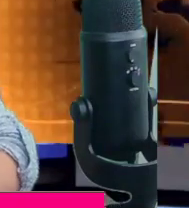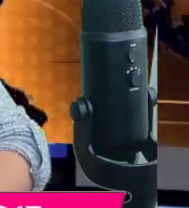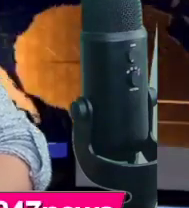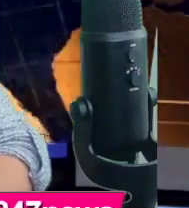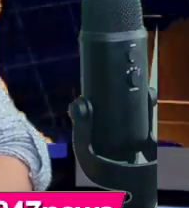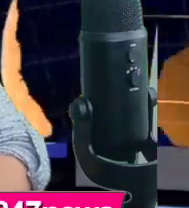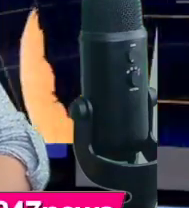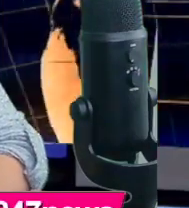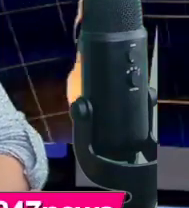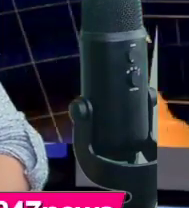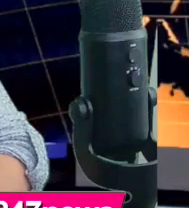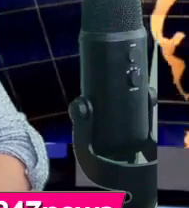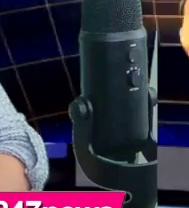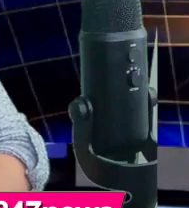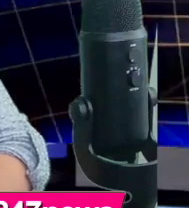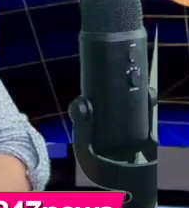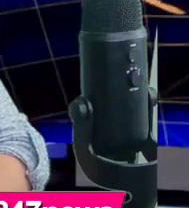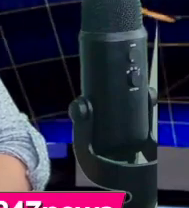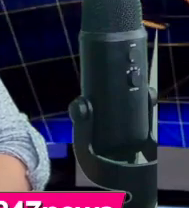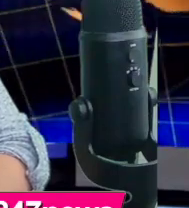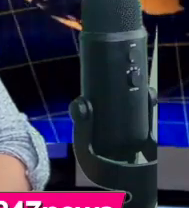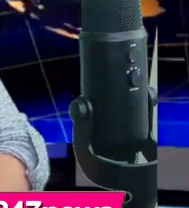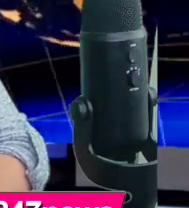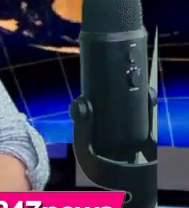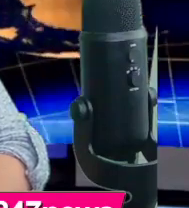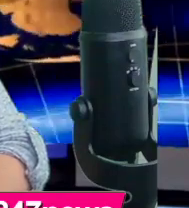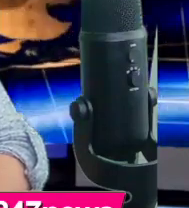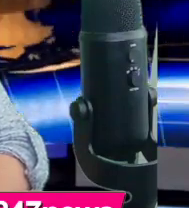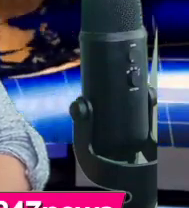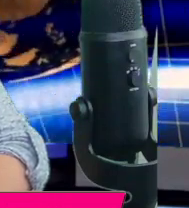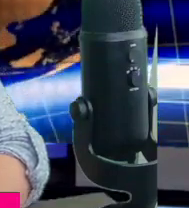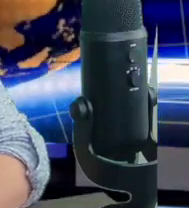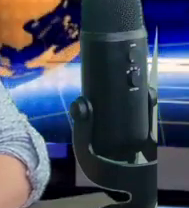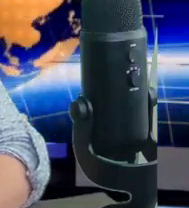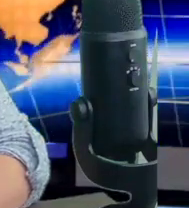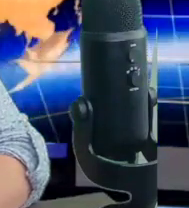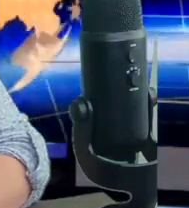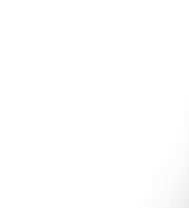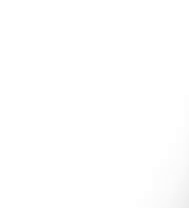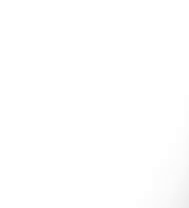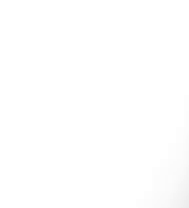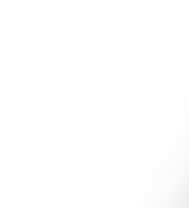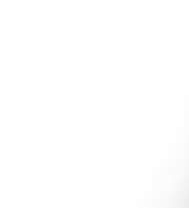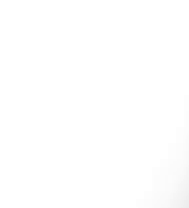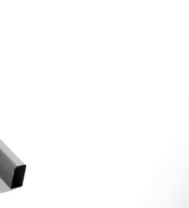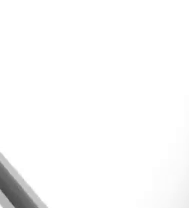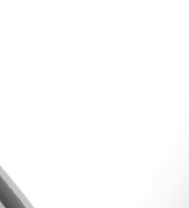todos ustedes. Déjenos su opinión en la caja de los comentarios y síganos en nuestras redes sociales.